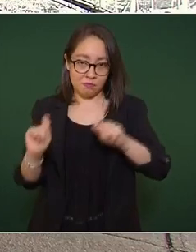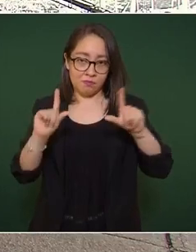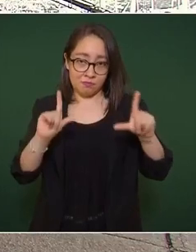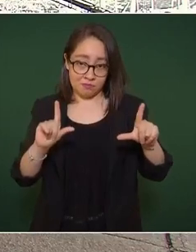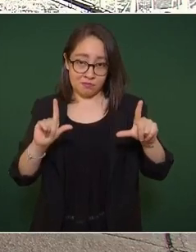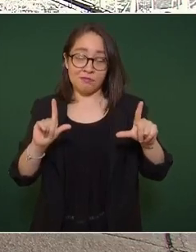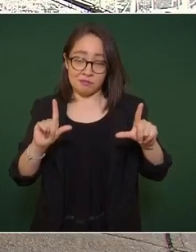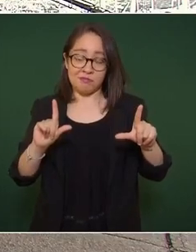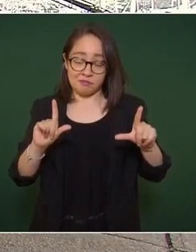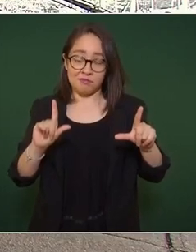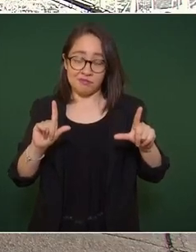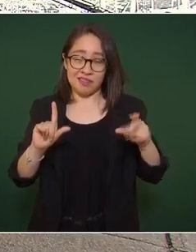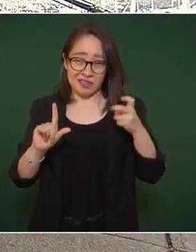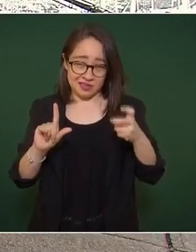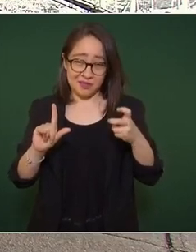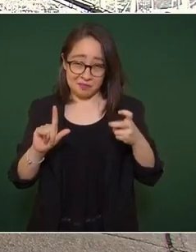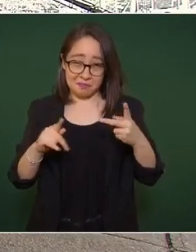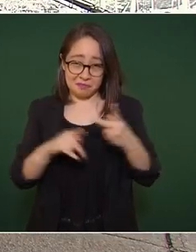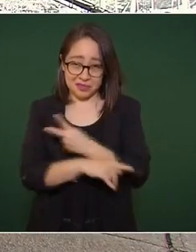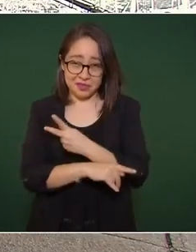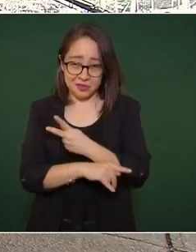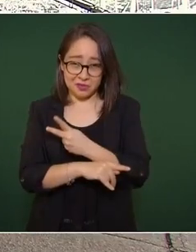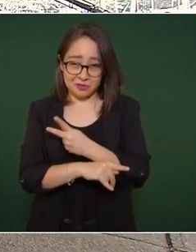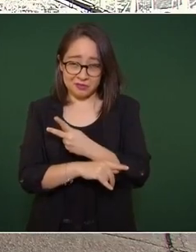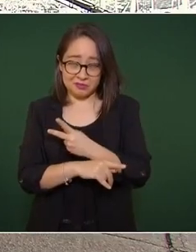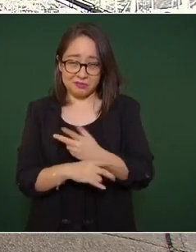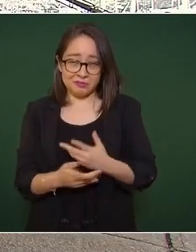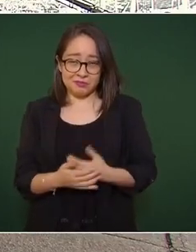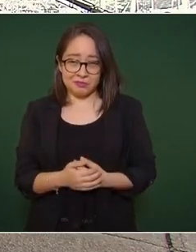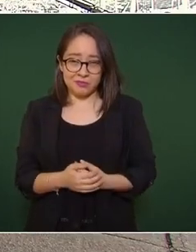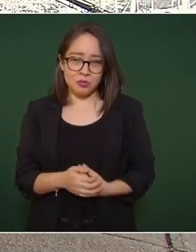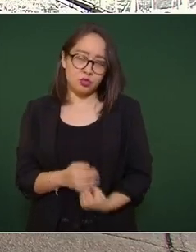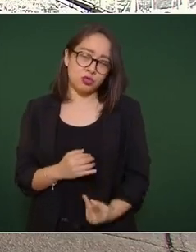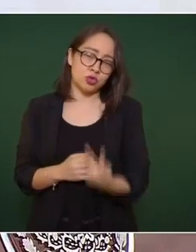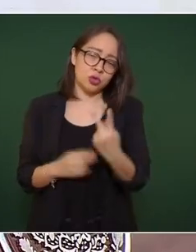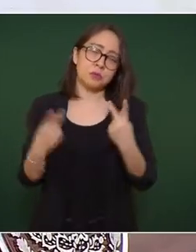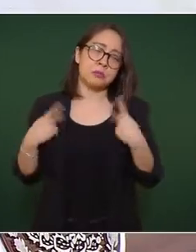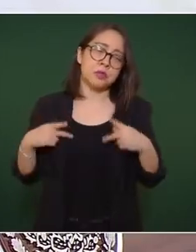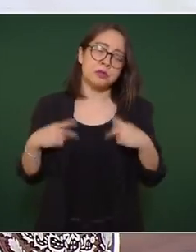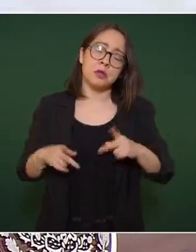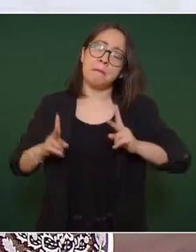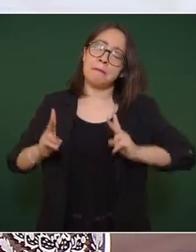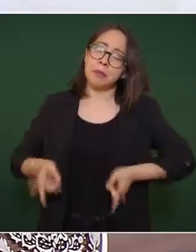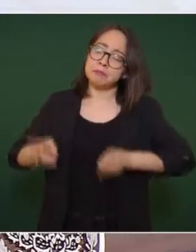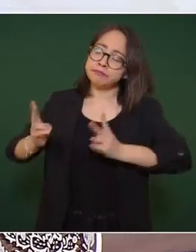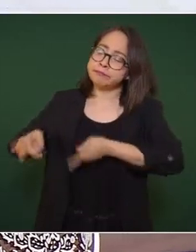de esos momentos donde están platicando dos personas